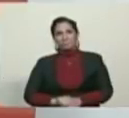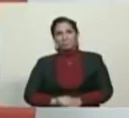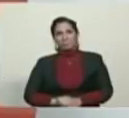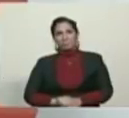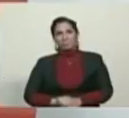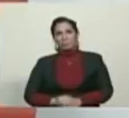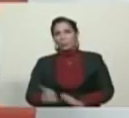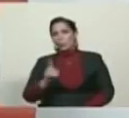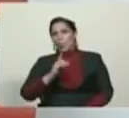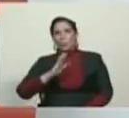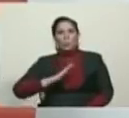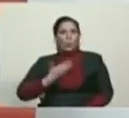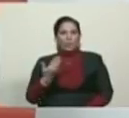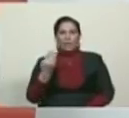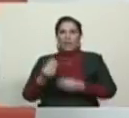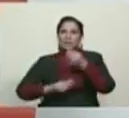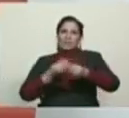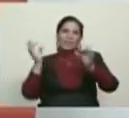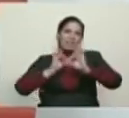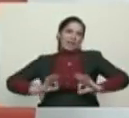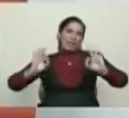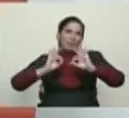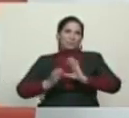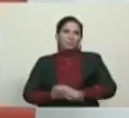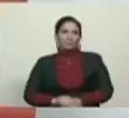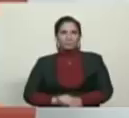No van a poder hacer nada.